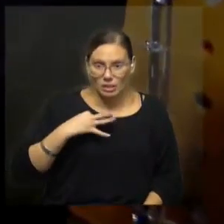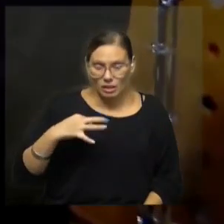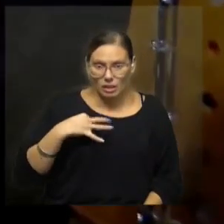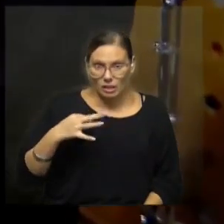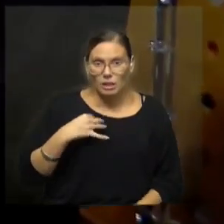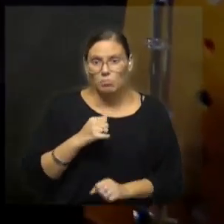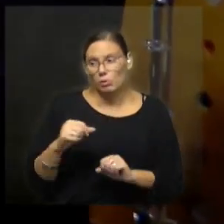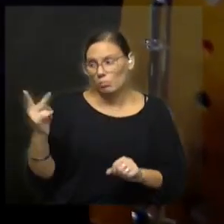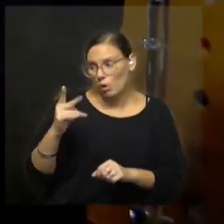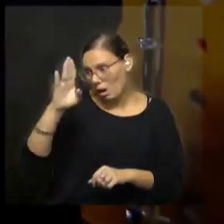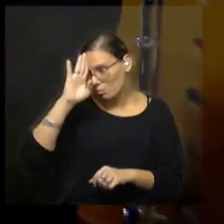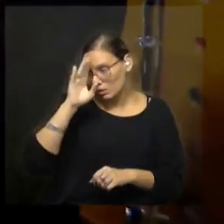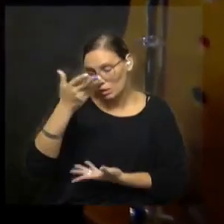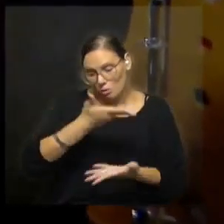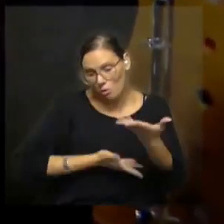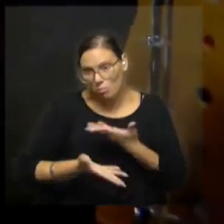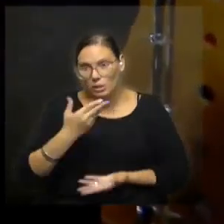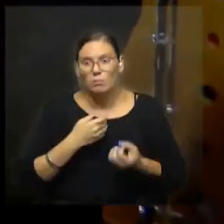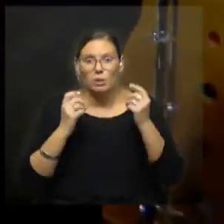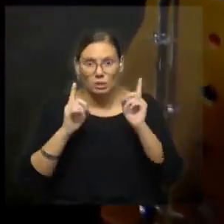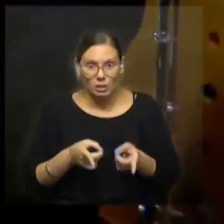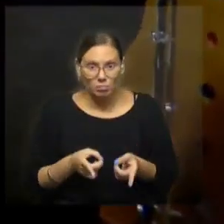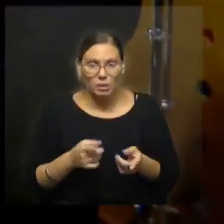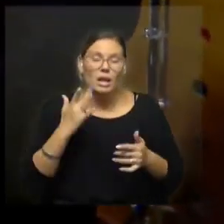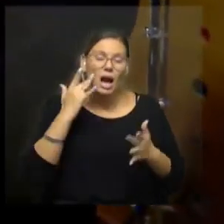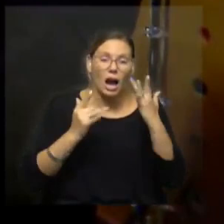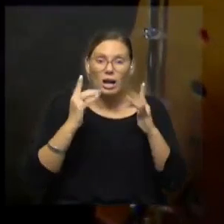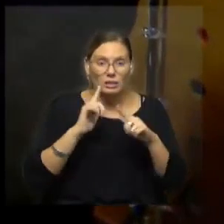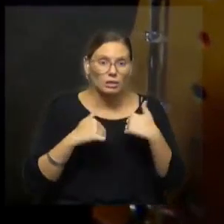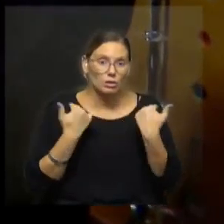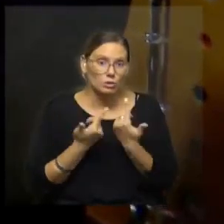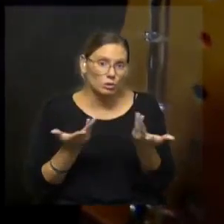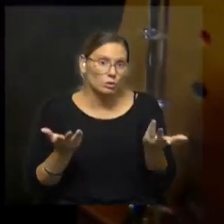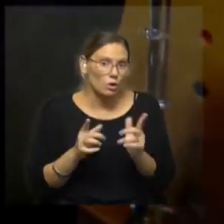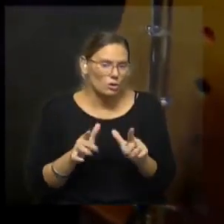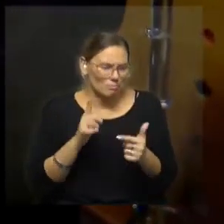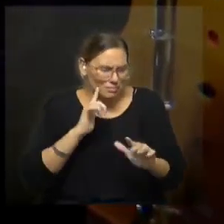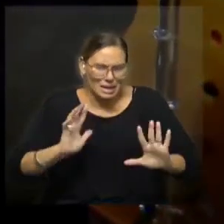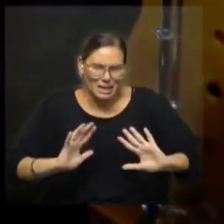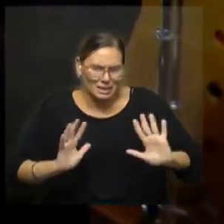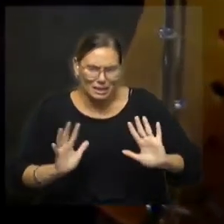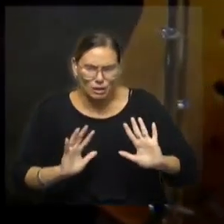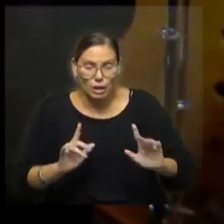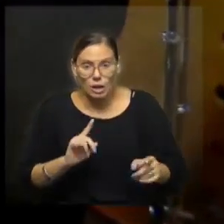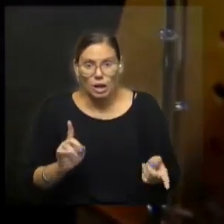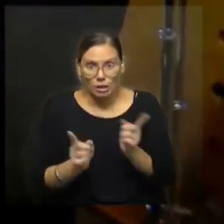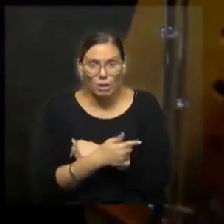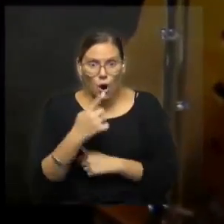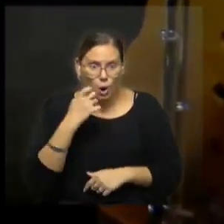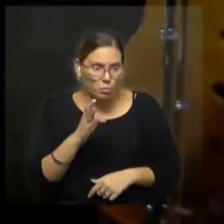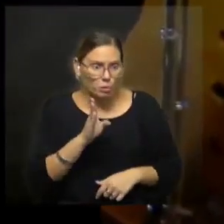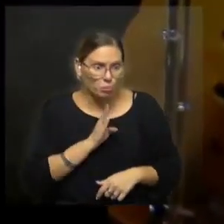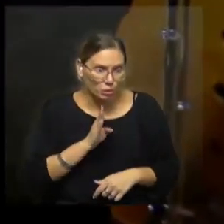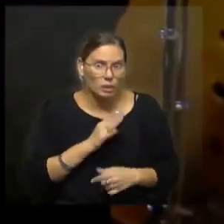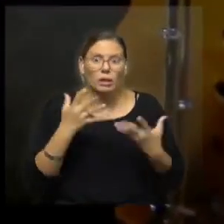que hemos podido aprender y compartir, ¿por qué no hacerlo también a través del arte, que es lo que hacemos todos? Así que no tiene que ver con, al contrario, todos los hombres y mujeres